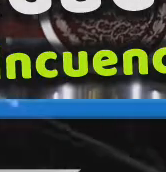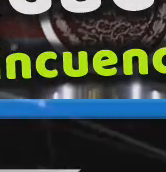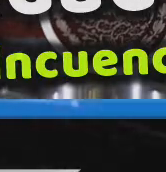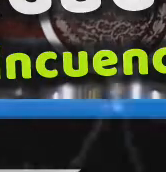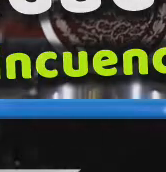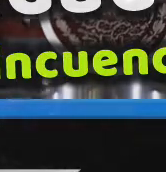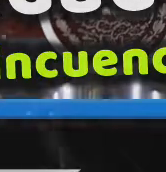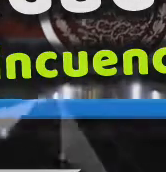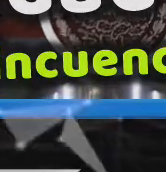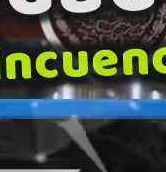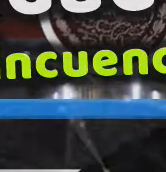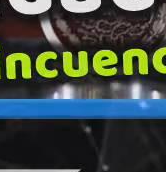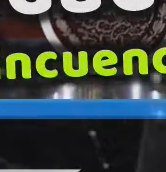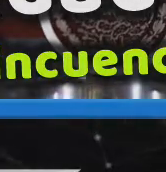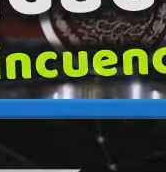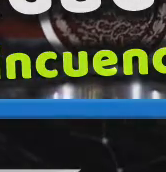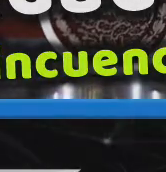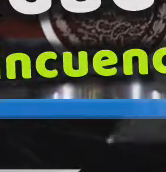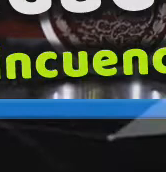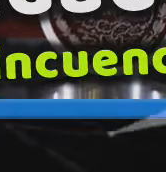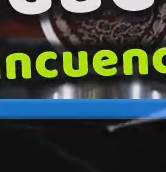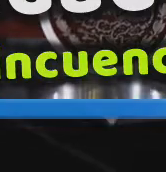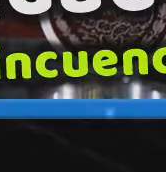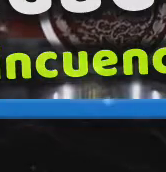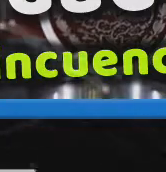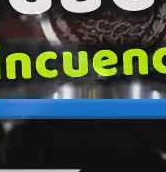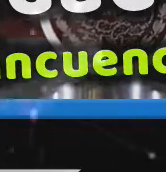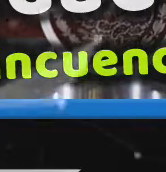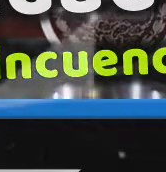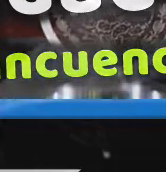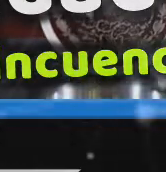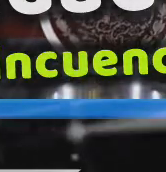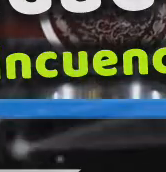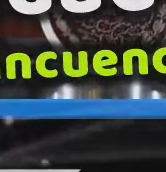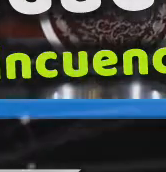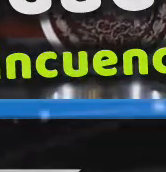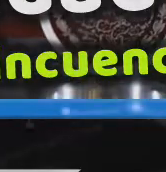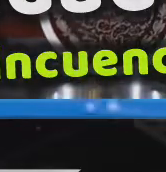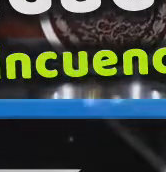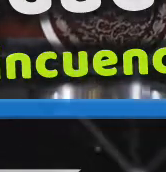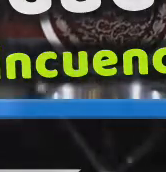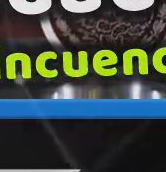La conferencia del presidente Andrés Manuel López Obrador en 5 minutos o menos.